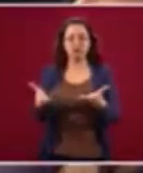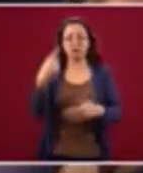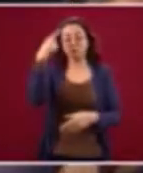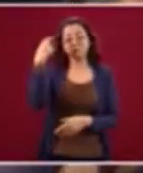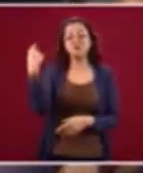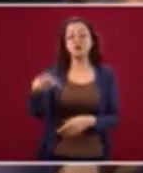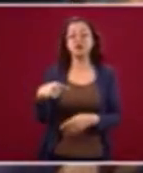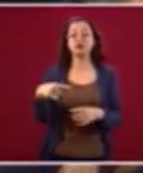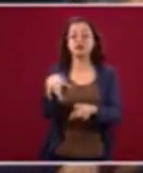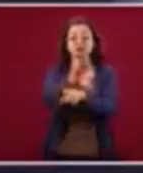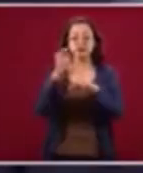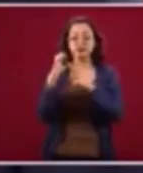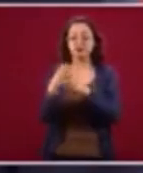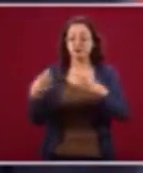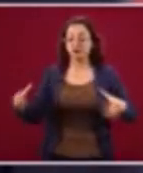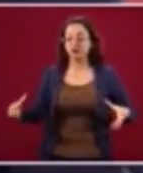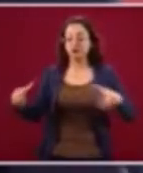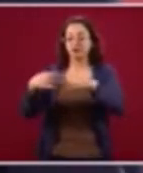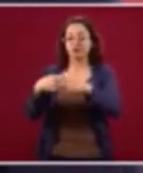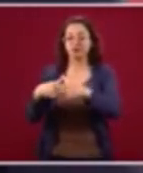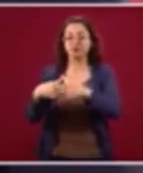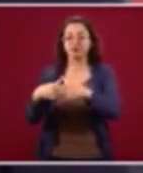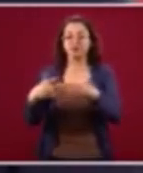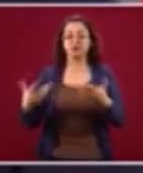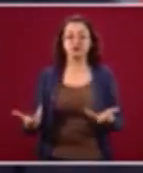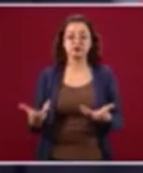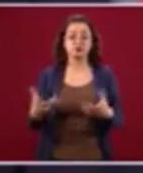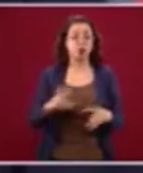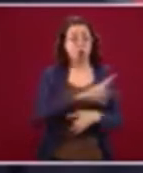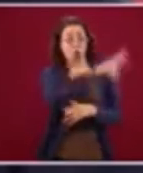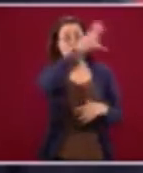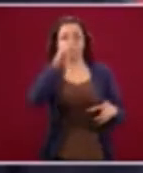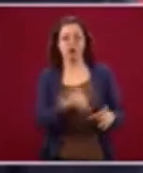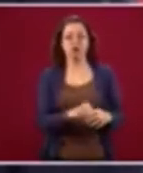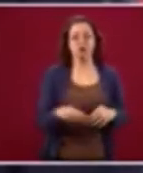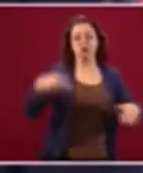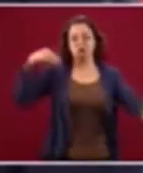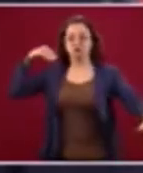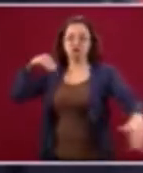una comisión, y también que no vayan a pasar todos, porque